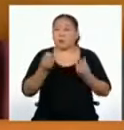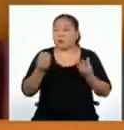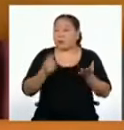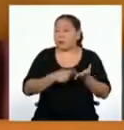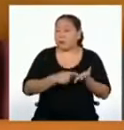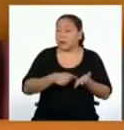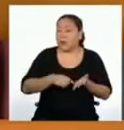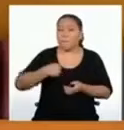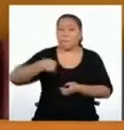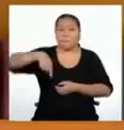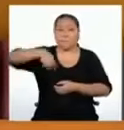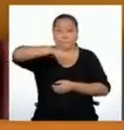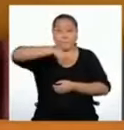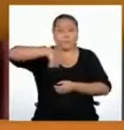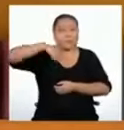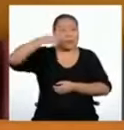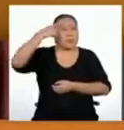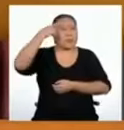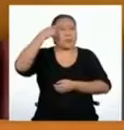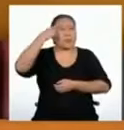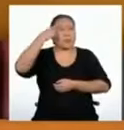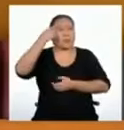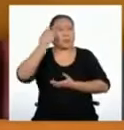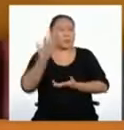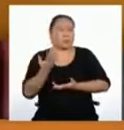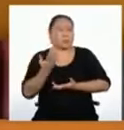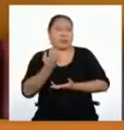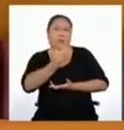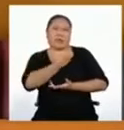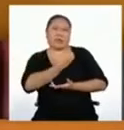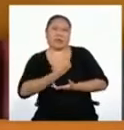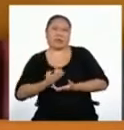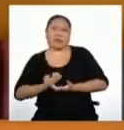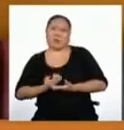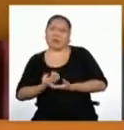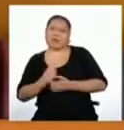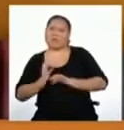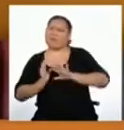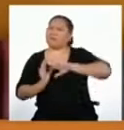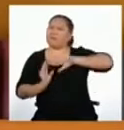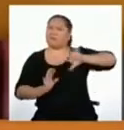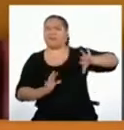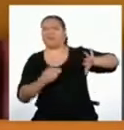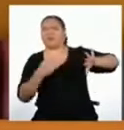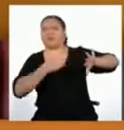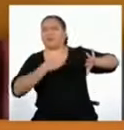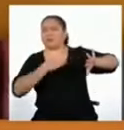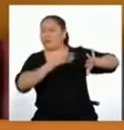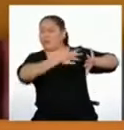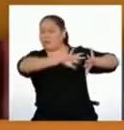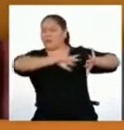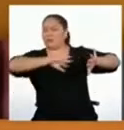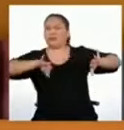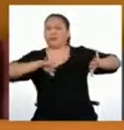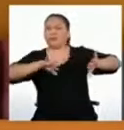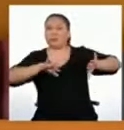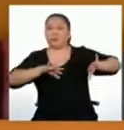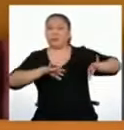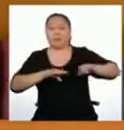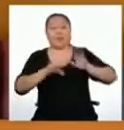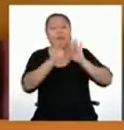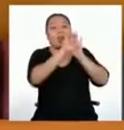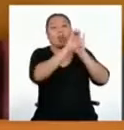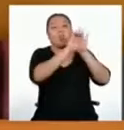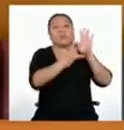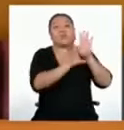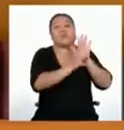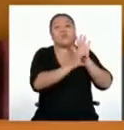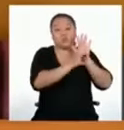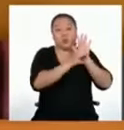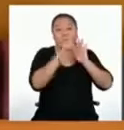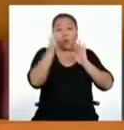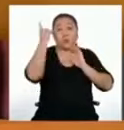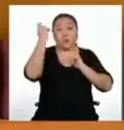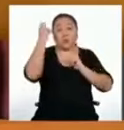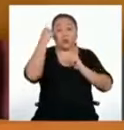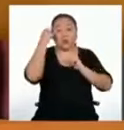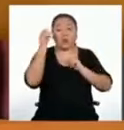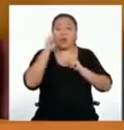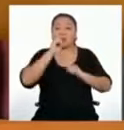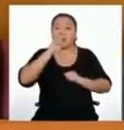pensamos que no tiene nada que ver con nosotros. Nuestra Constitución Política nos dice que entre